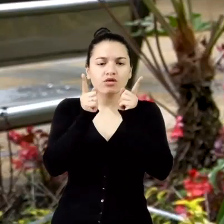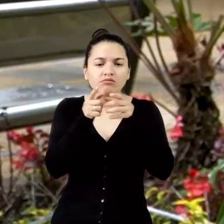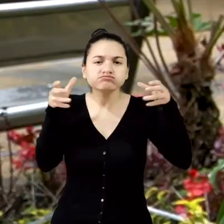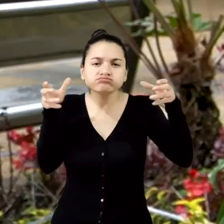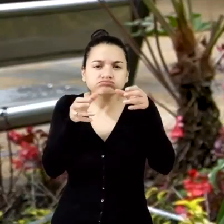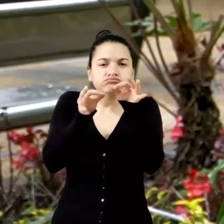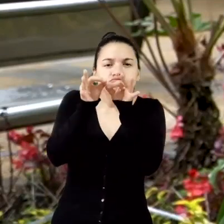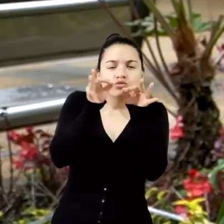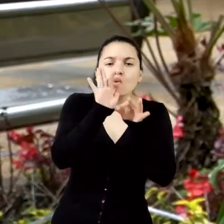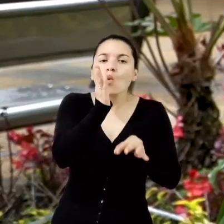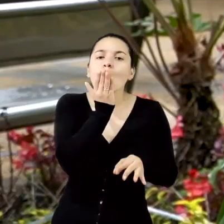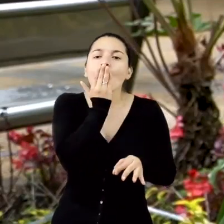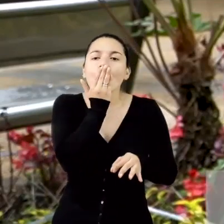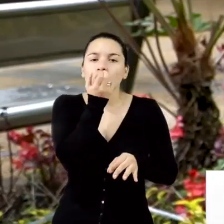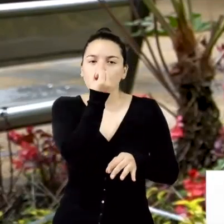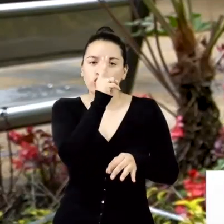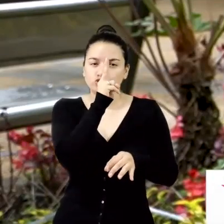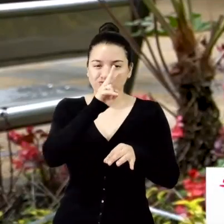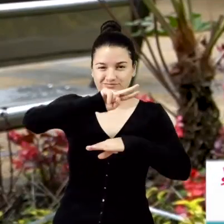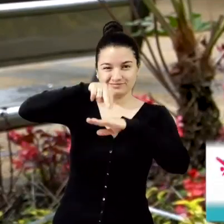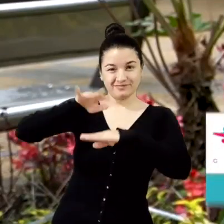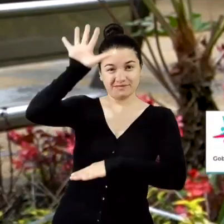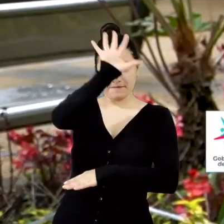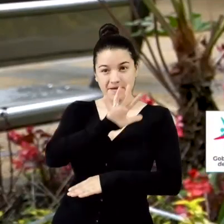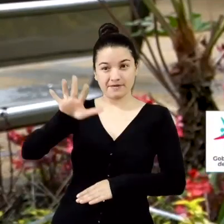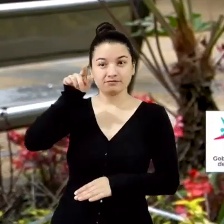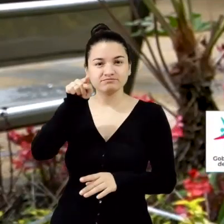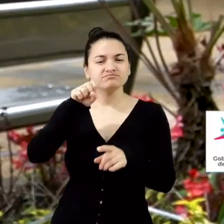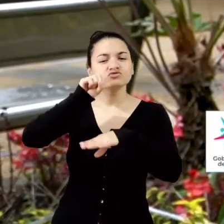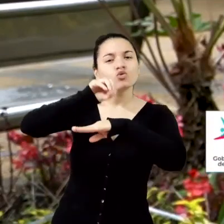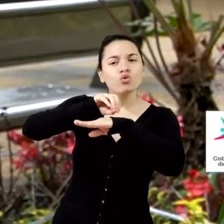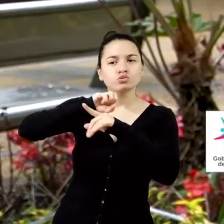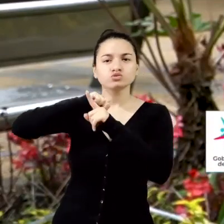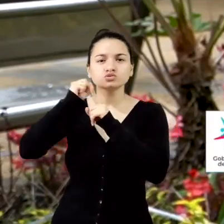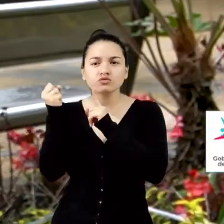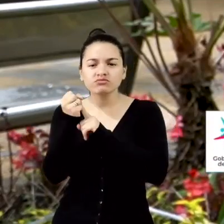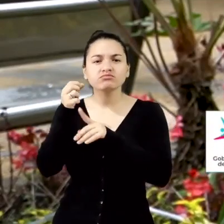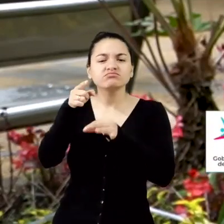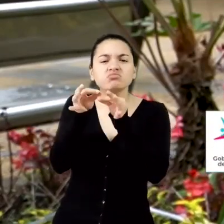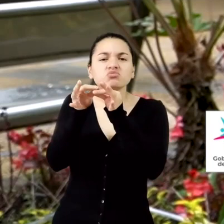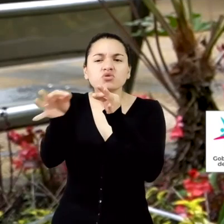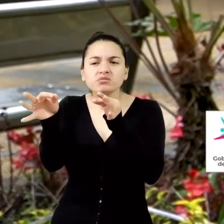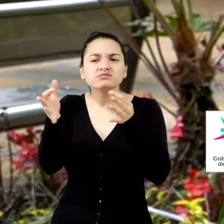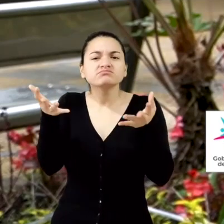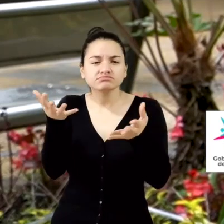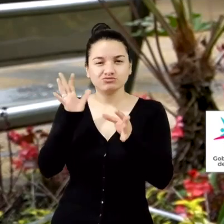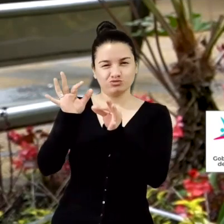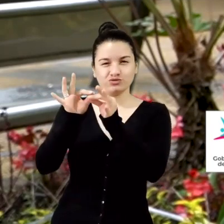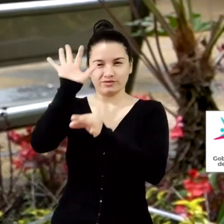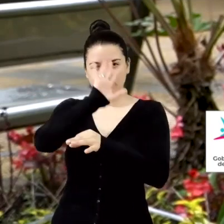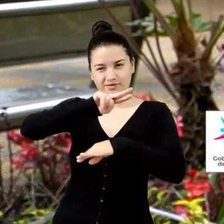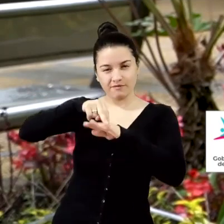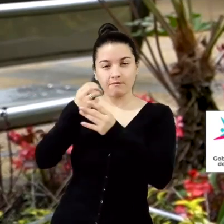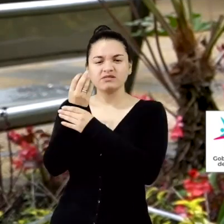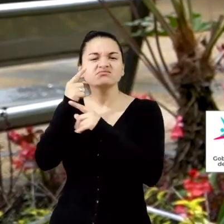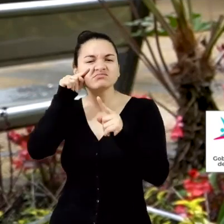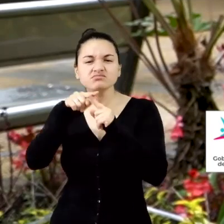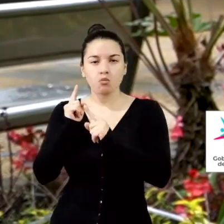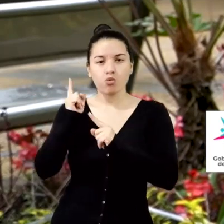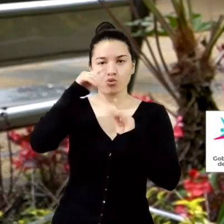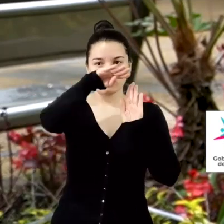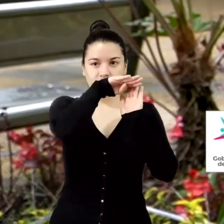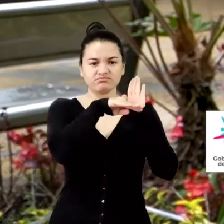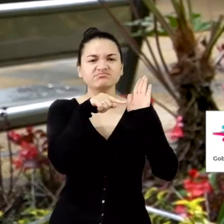a través del encuentro con lideresas de 12 pueblos indígenas de Nariño y organizaciones sociales del municipio de